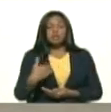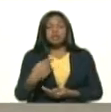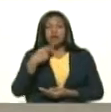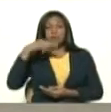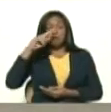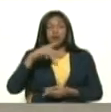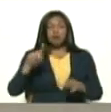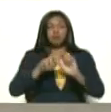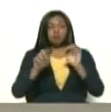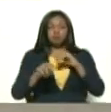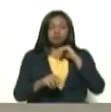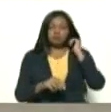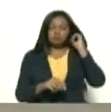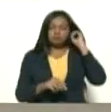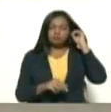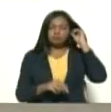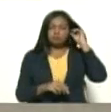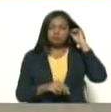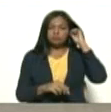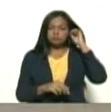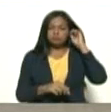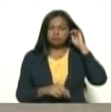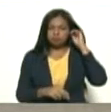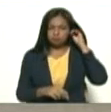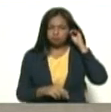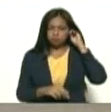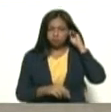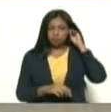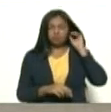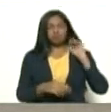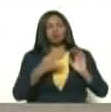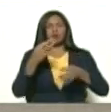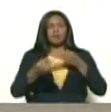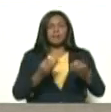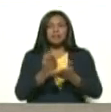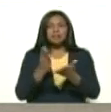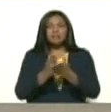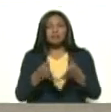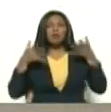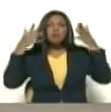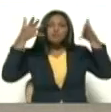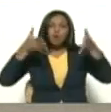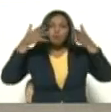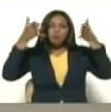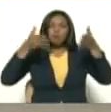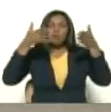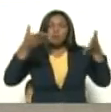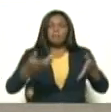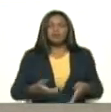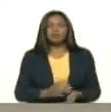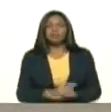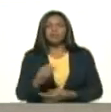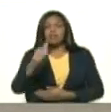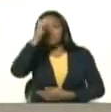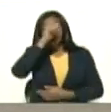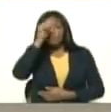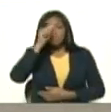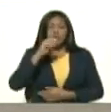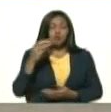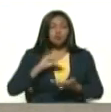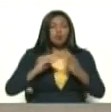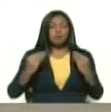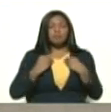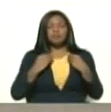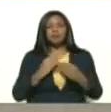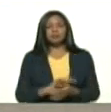diera siempre sus opiniones alentadoras, orientadoras, sobre este Domingo de Resurrección,